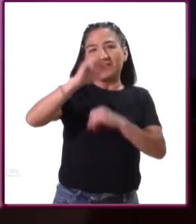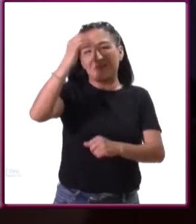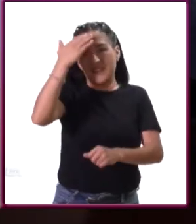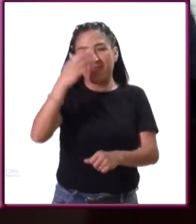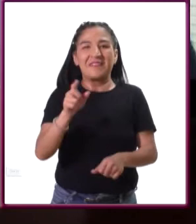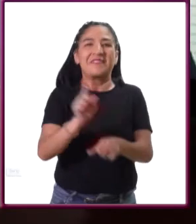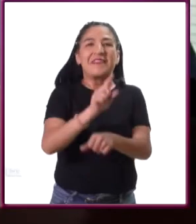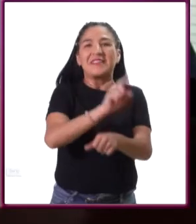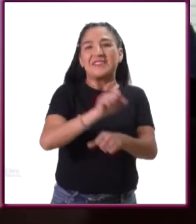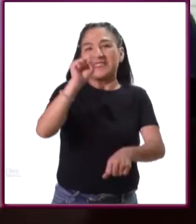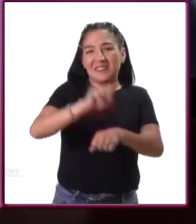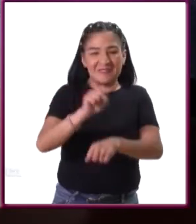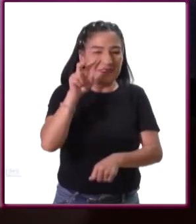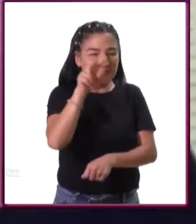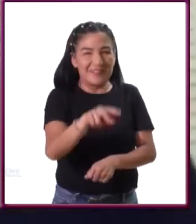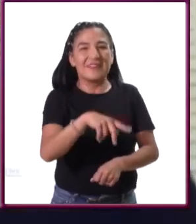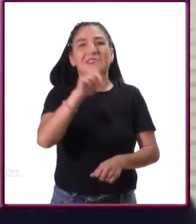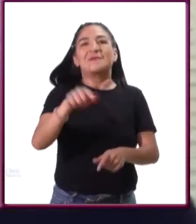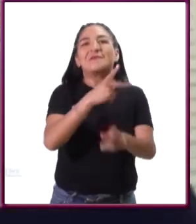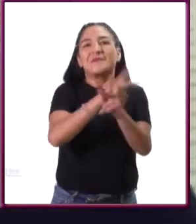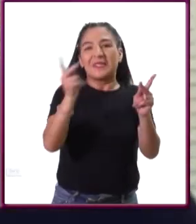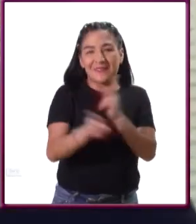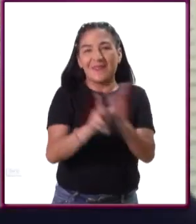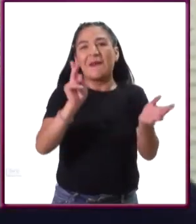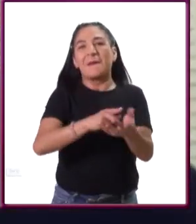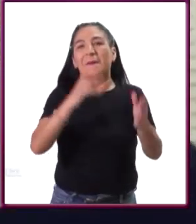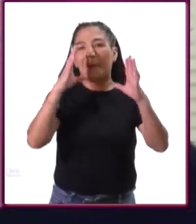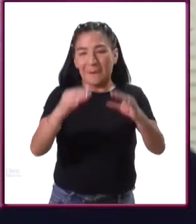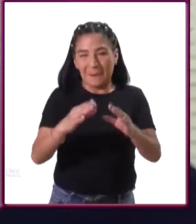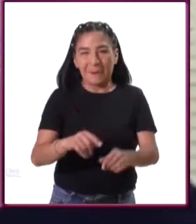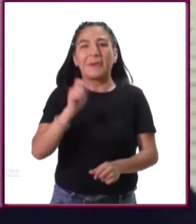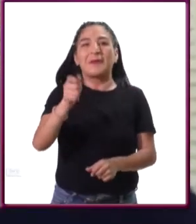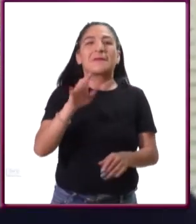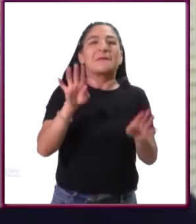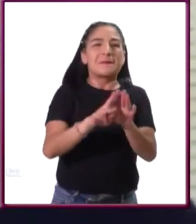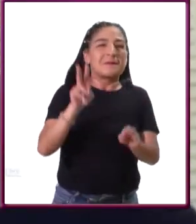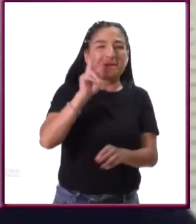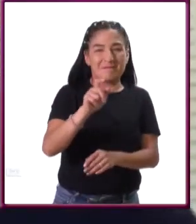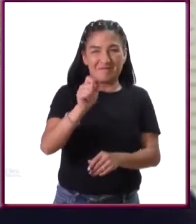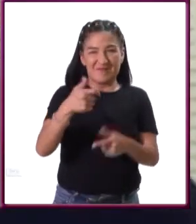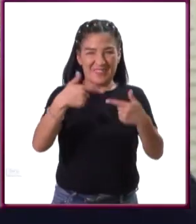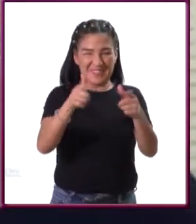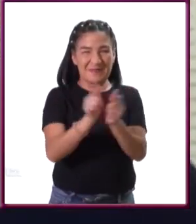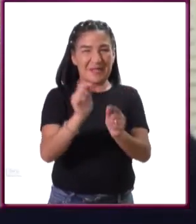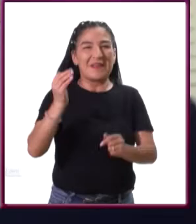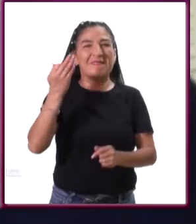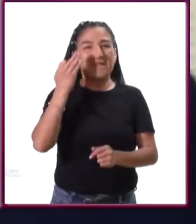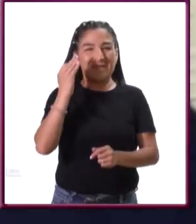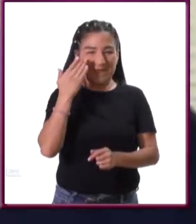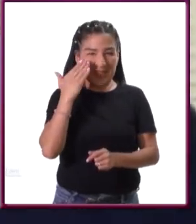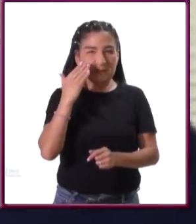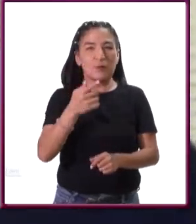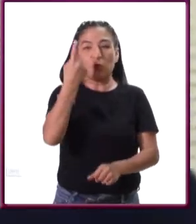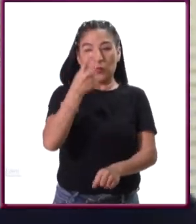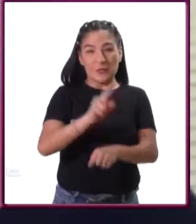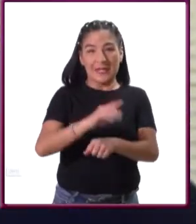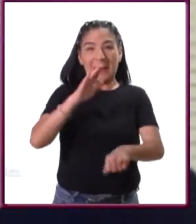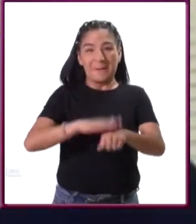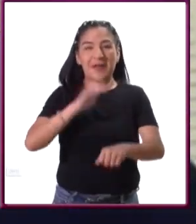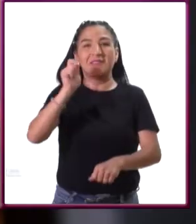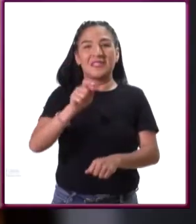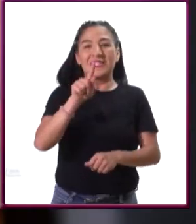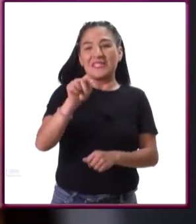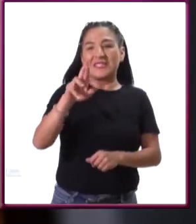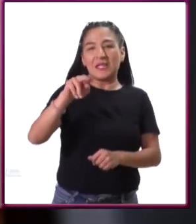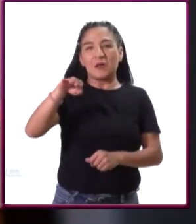prepa nos la vuelven a enseñar. Y de hecho por ahí alguna vez vi un grupo de Facebook que se llamaba Un día más sin ocupar el trinomio cuadrado